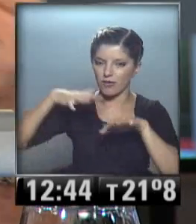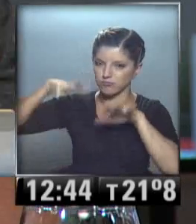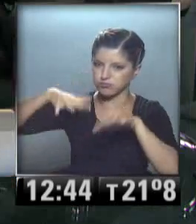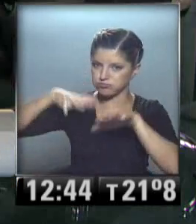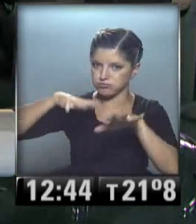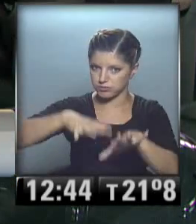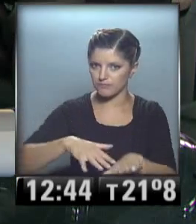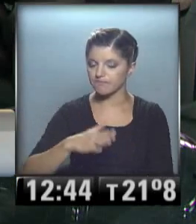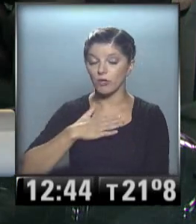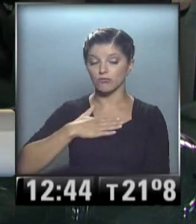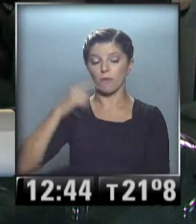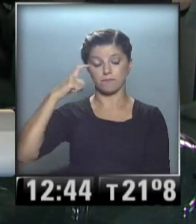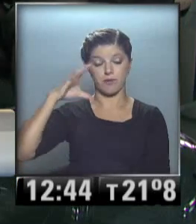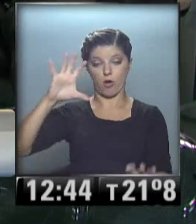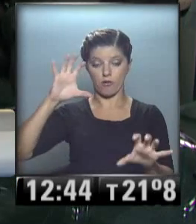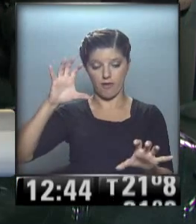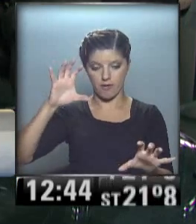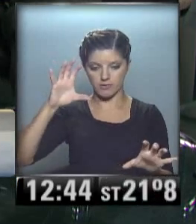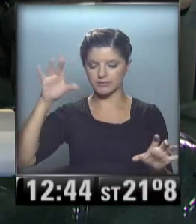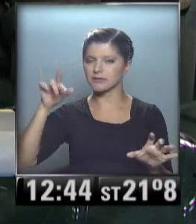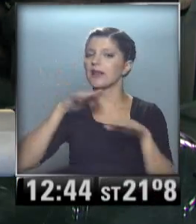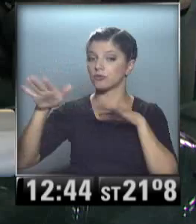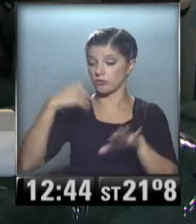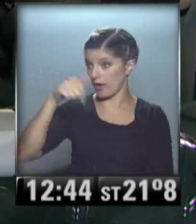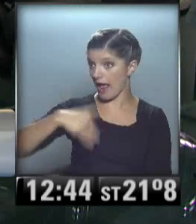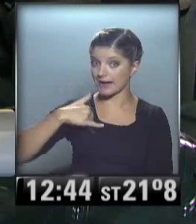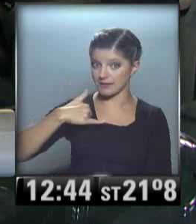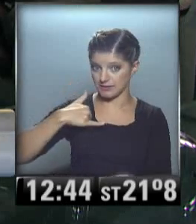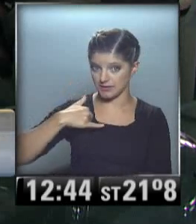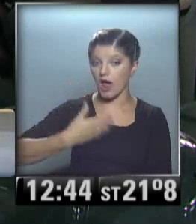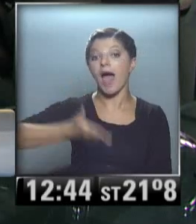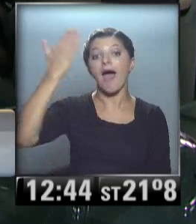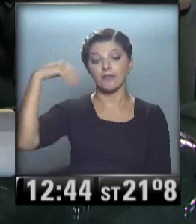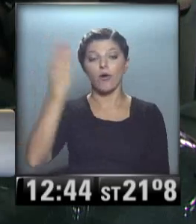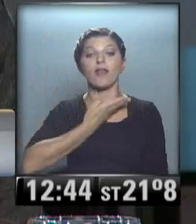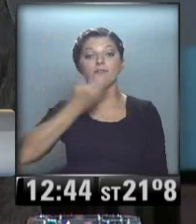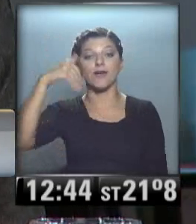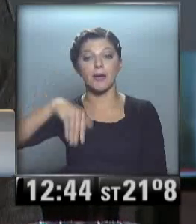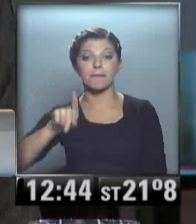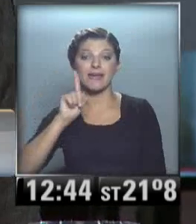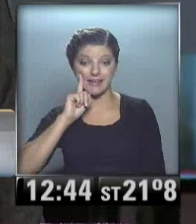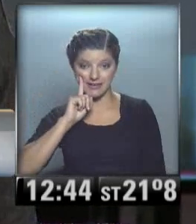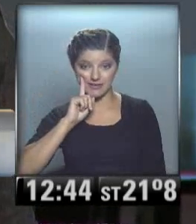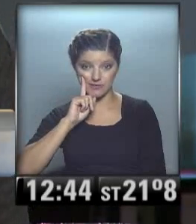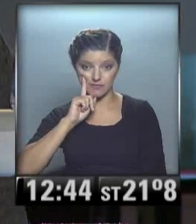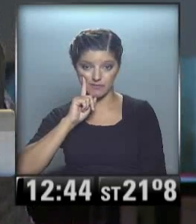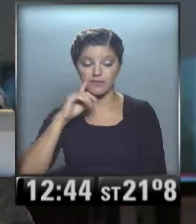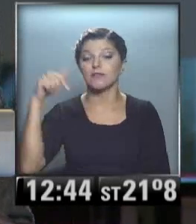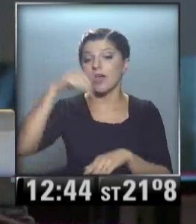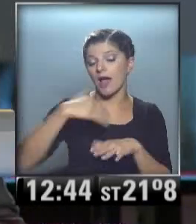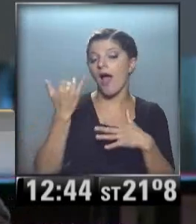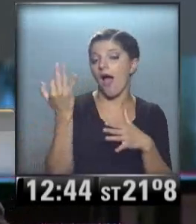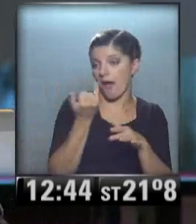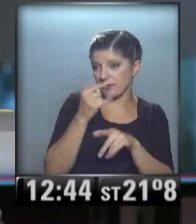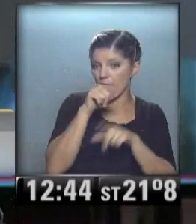recordando, por el contrario, por ejemplo, el caso de Argentina, cuando el Fondo Monetario obteníamos políticas de